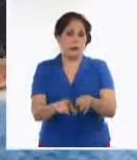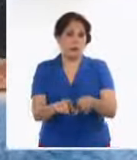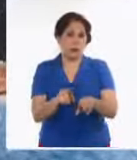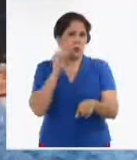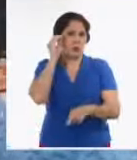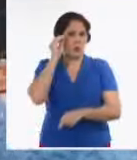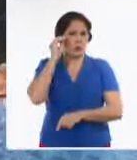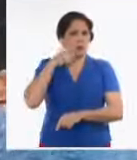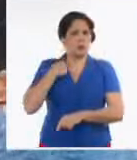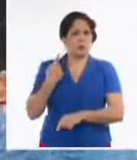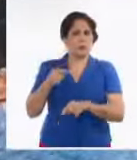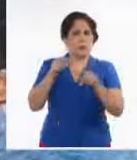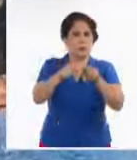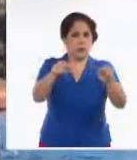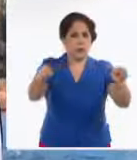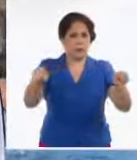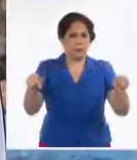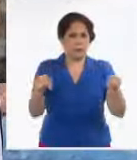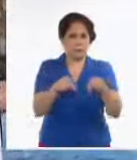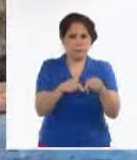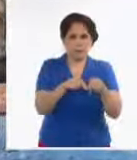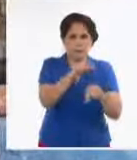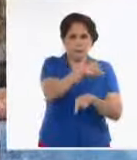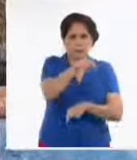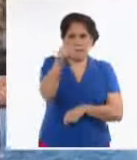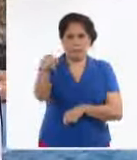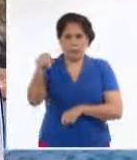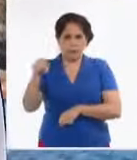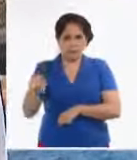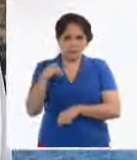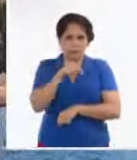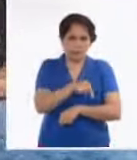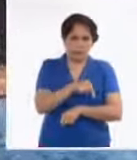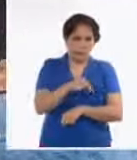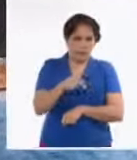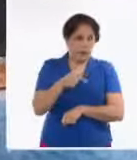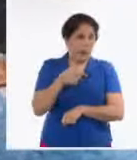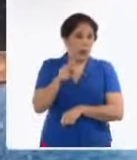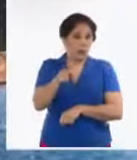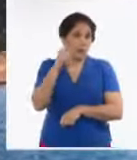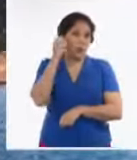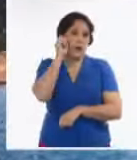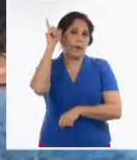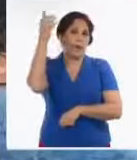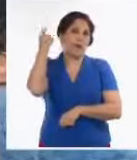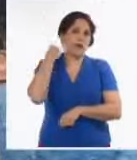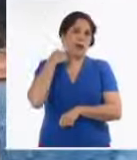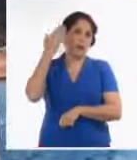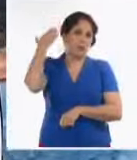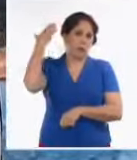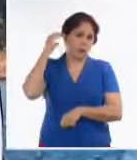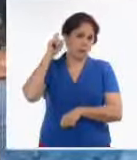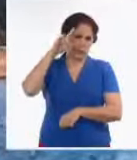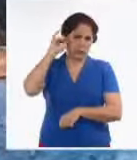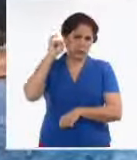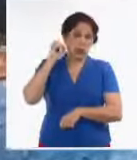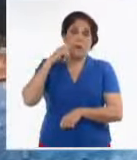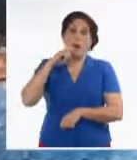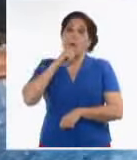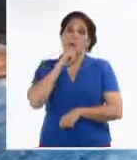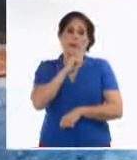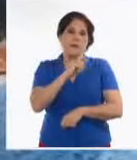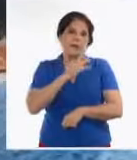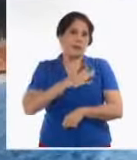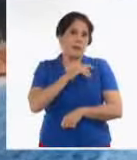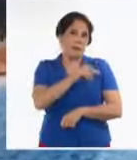sobre todo el cuadro, se mantienen los jugadores, ¿sí? Hay una base ya de eventos anteriores. Sí, pero ahí la posición que más dificultad tenemos nosotros es